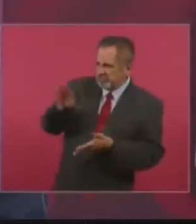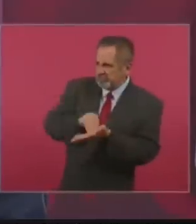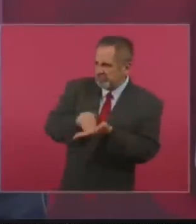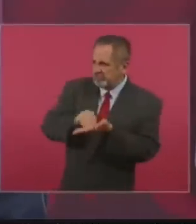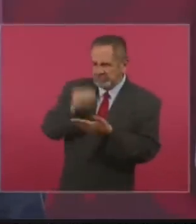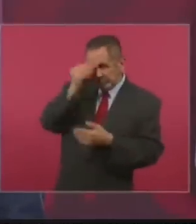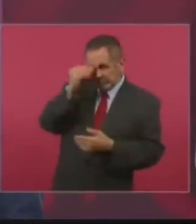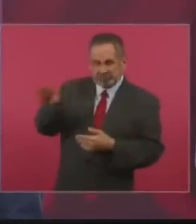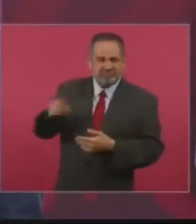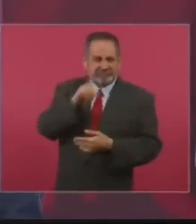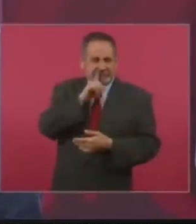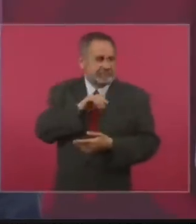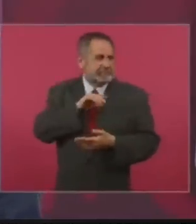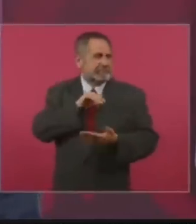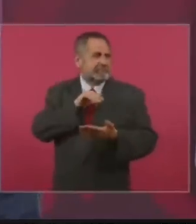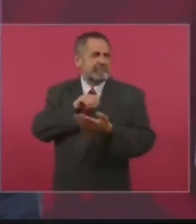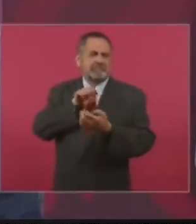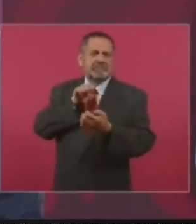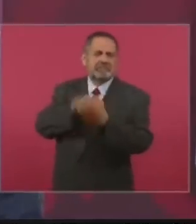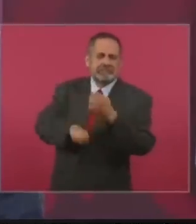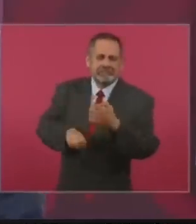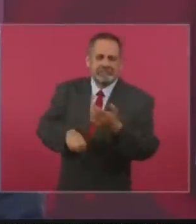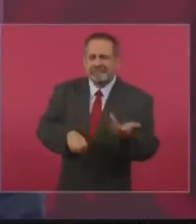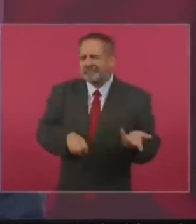en los medios